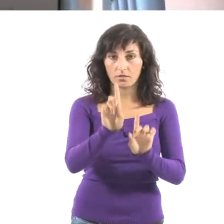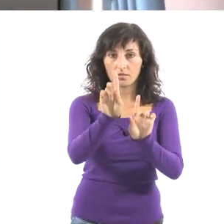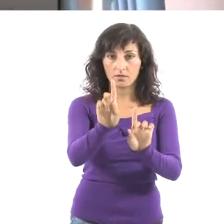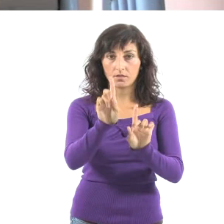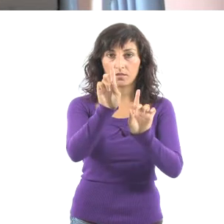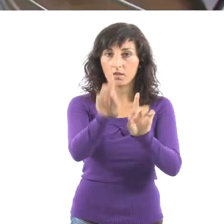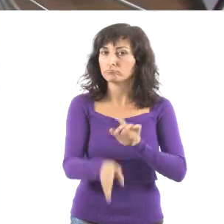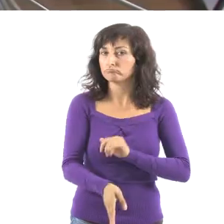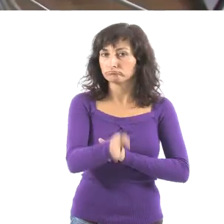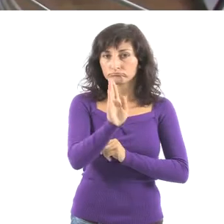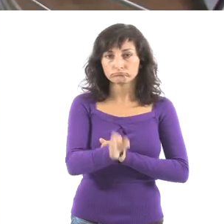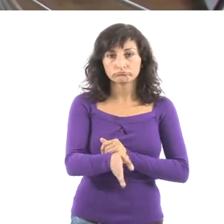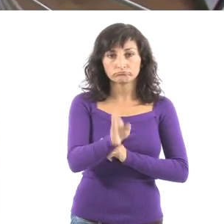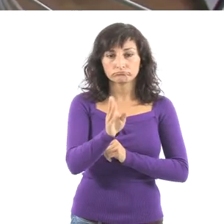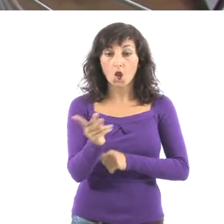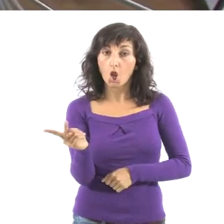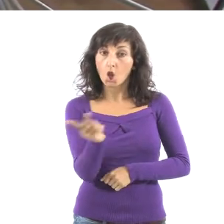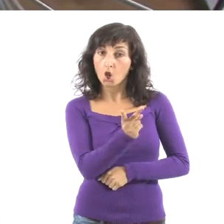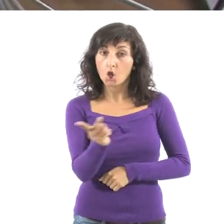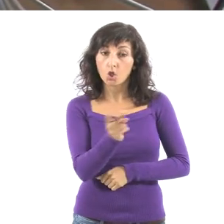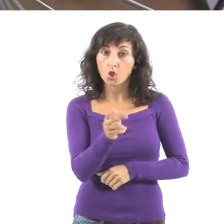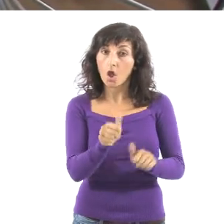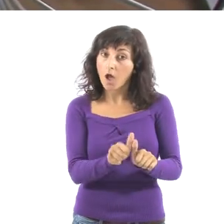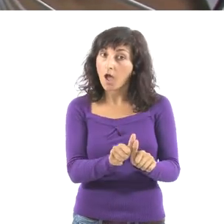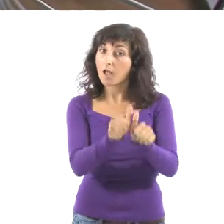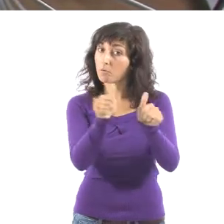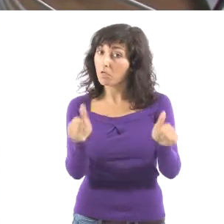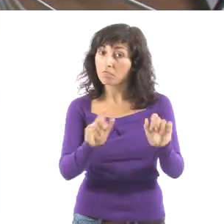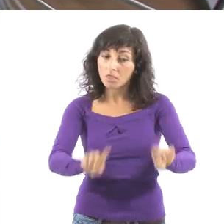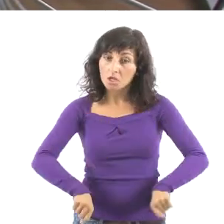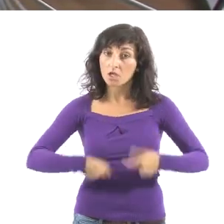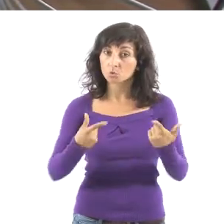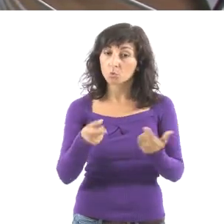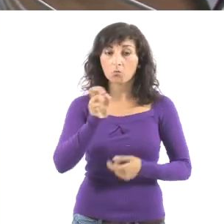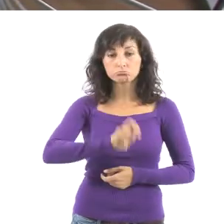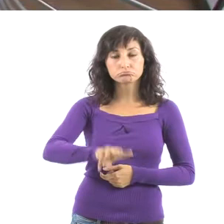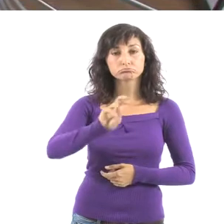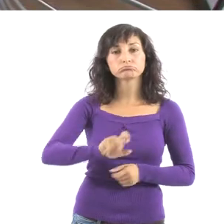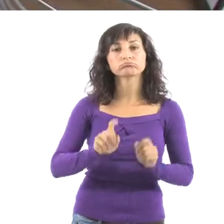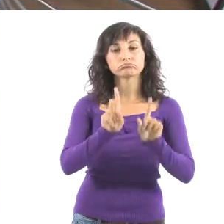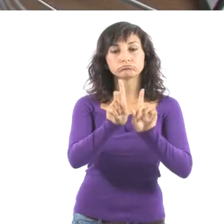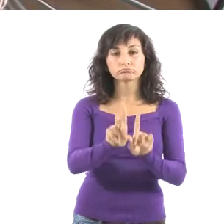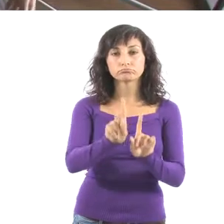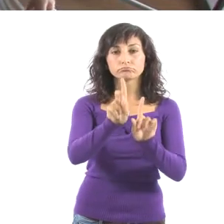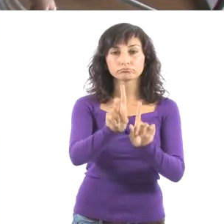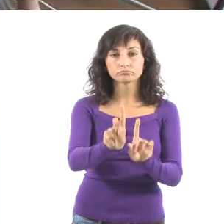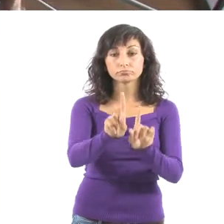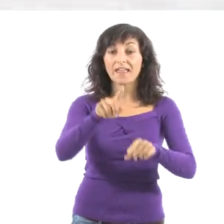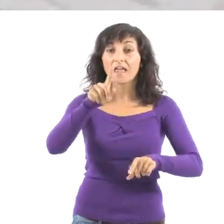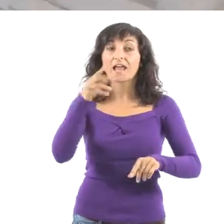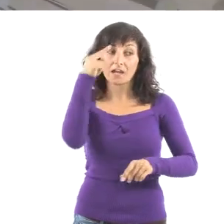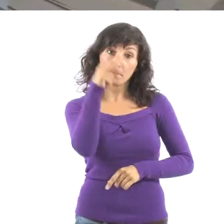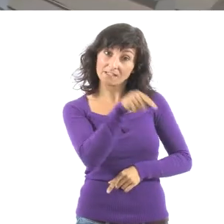sin interrumpir la marcha, manteniendo una cadencia fluida acorde al ritmo que tenga la persona deficiente